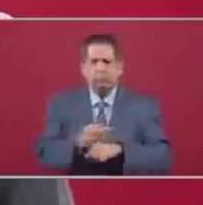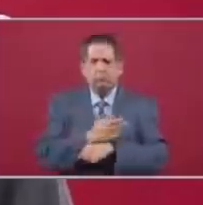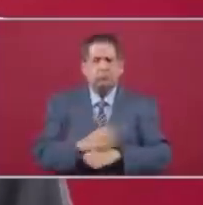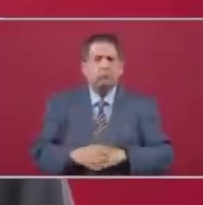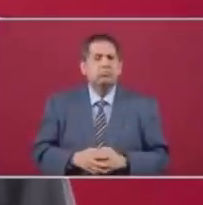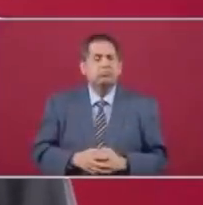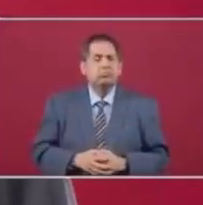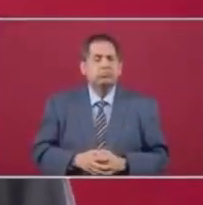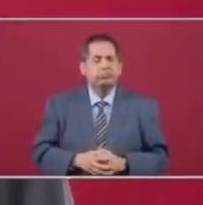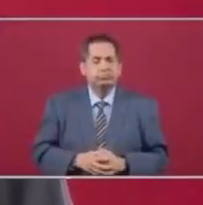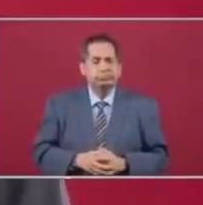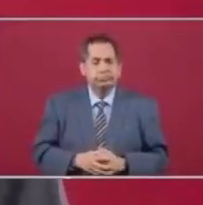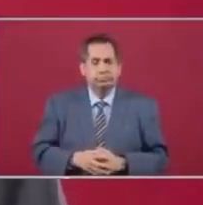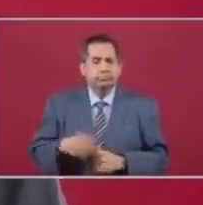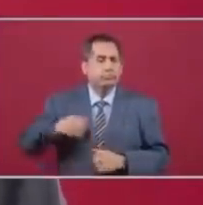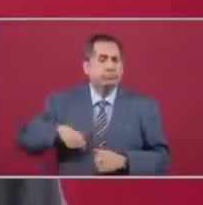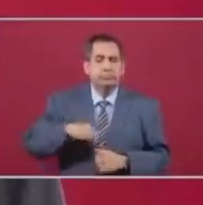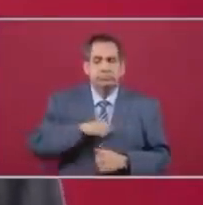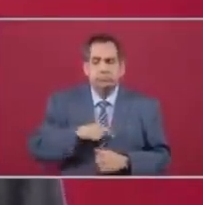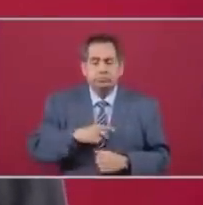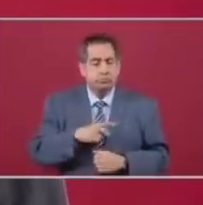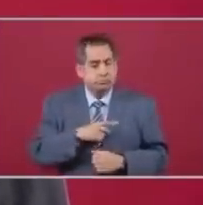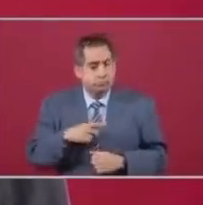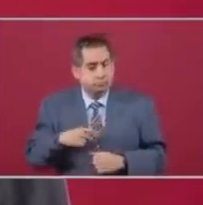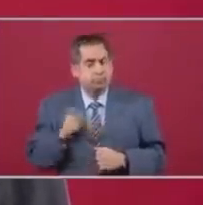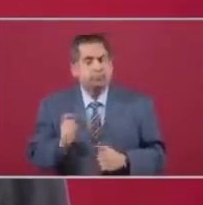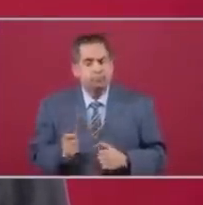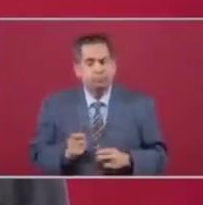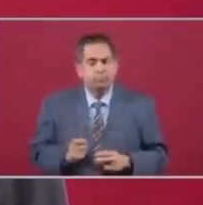de que nosotros le tenemos